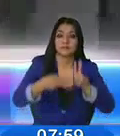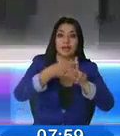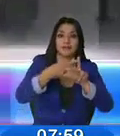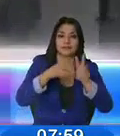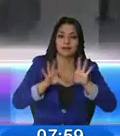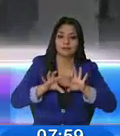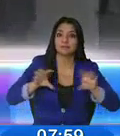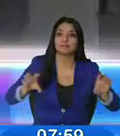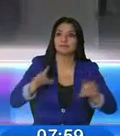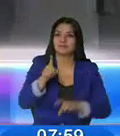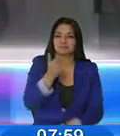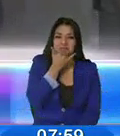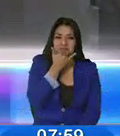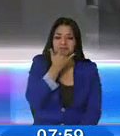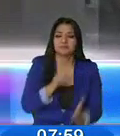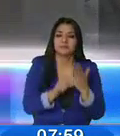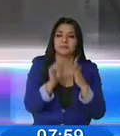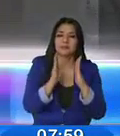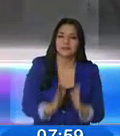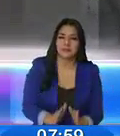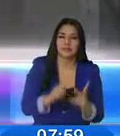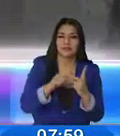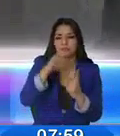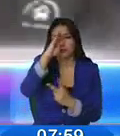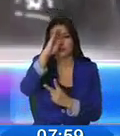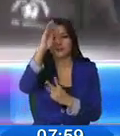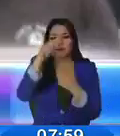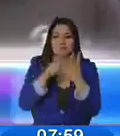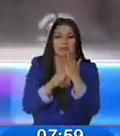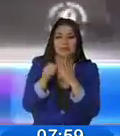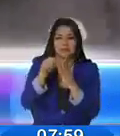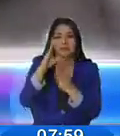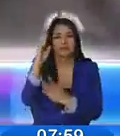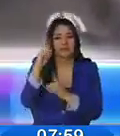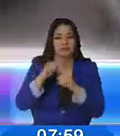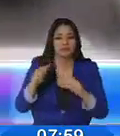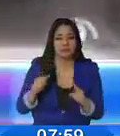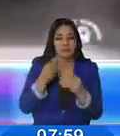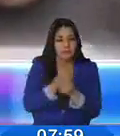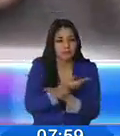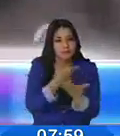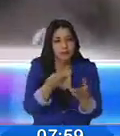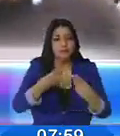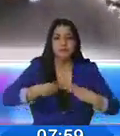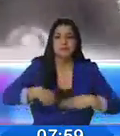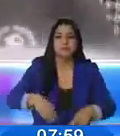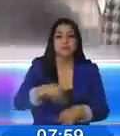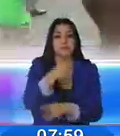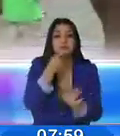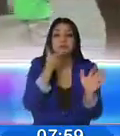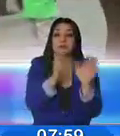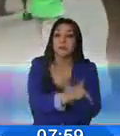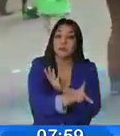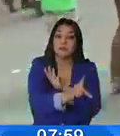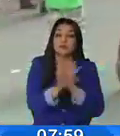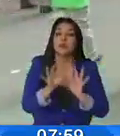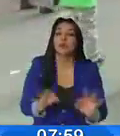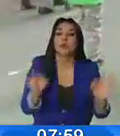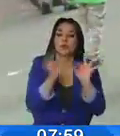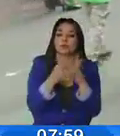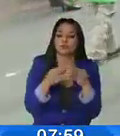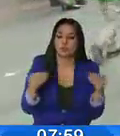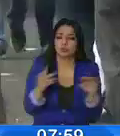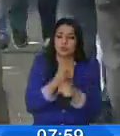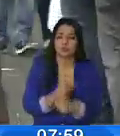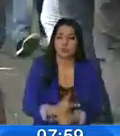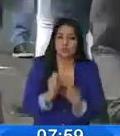un Delito, los ministerios y entidades informarán a la ciudadanía sobre los mecanismos para su denuncia y las medidas de